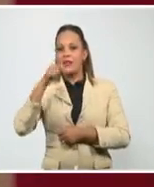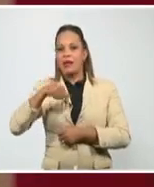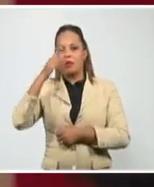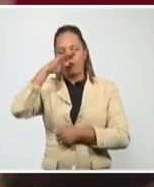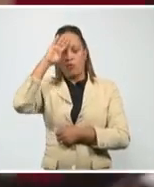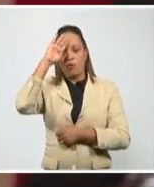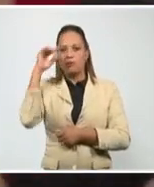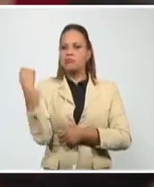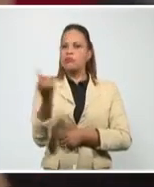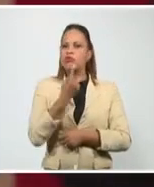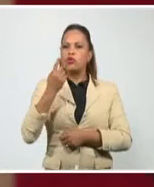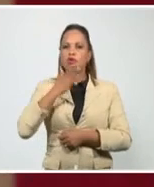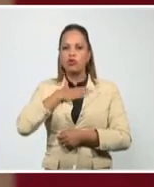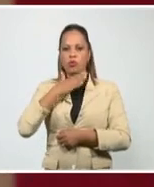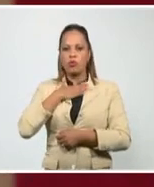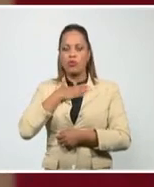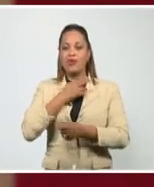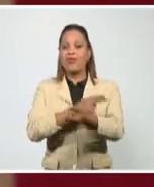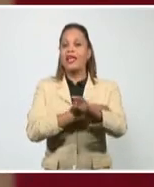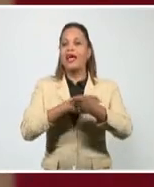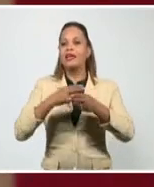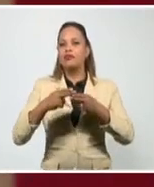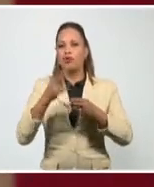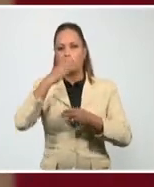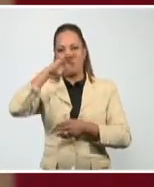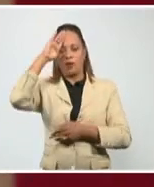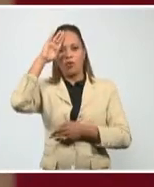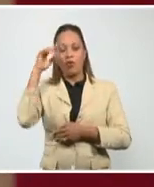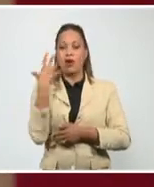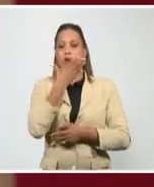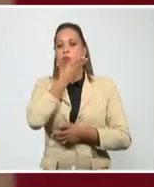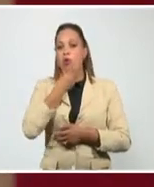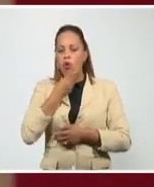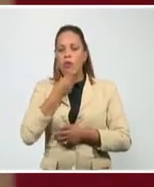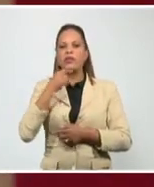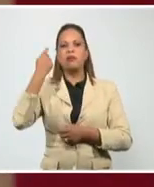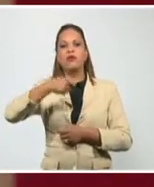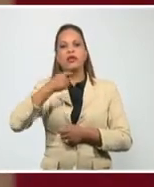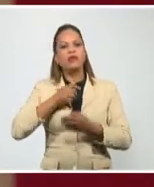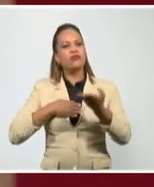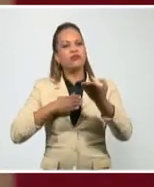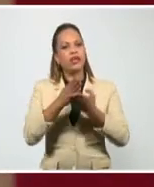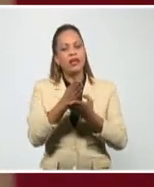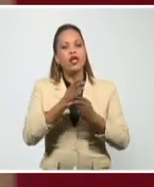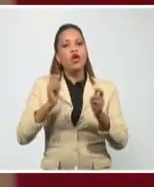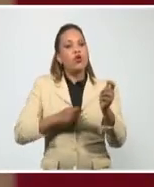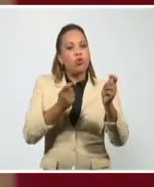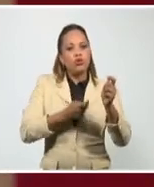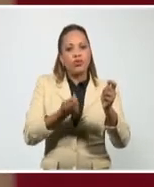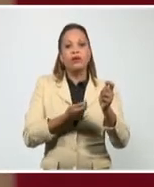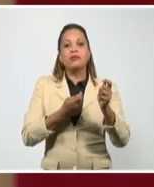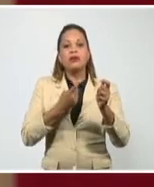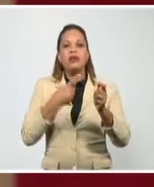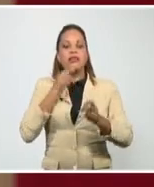Nosotros también somos dueños de esa tradición y como jóvenes tenemos derecho a construirla y a seguir